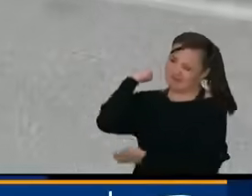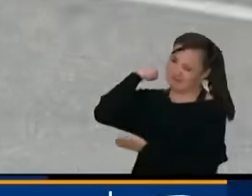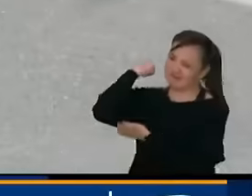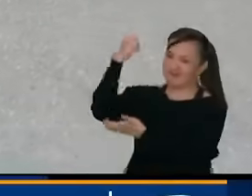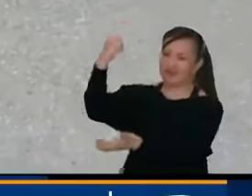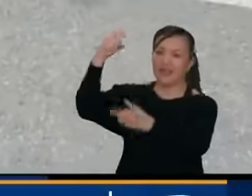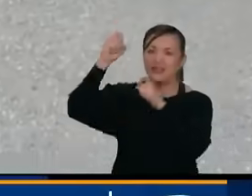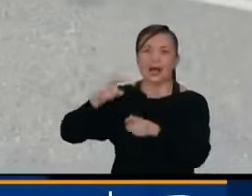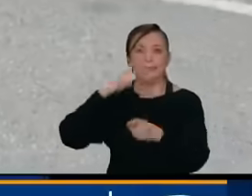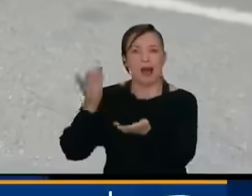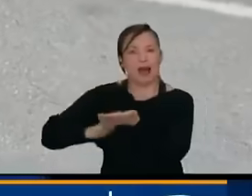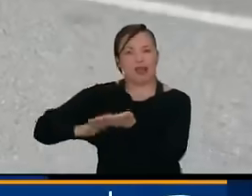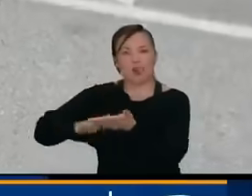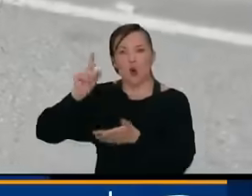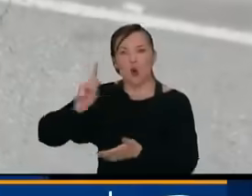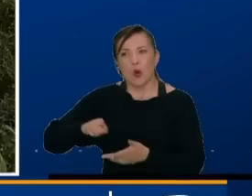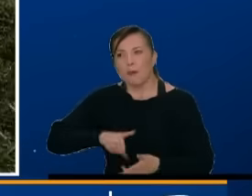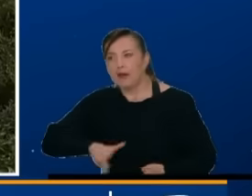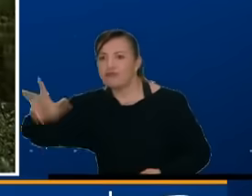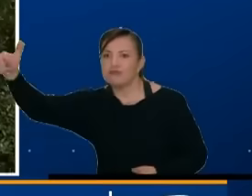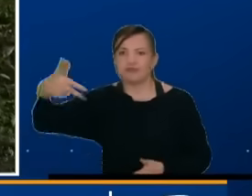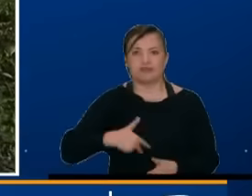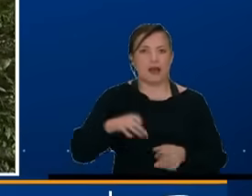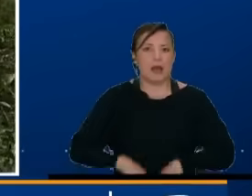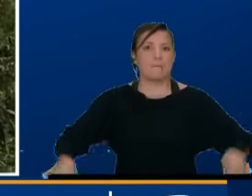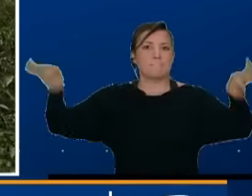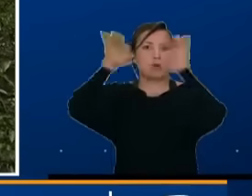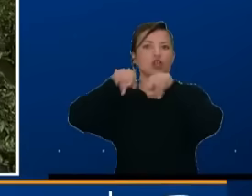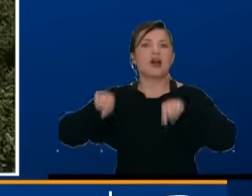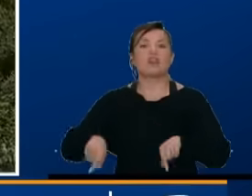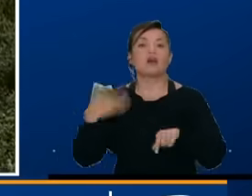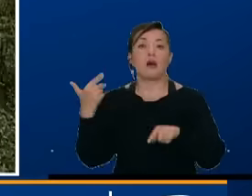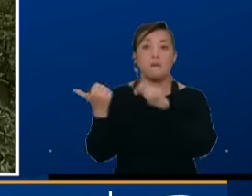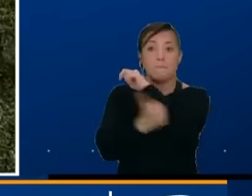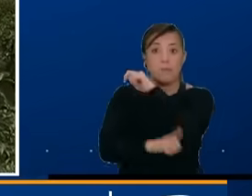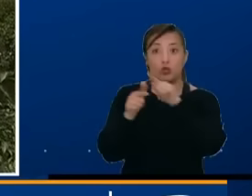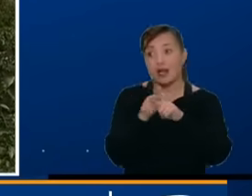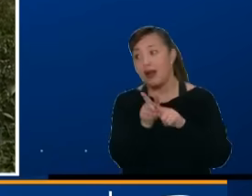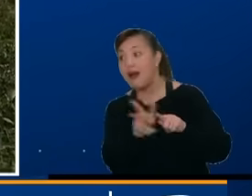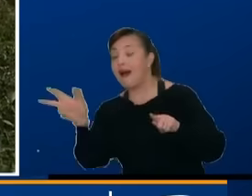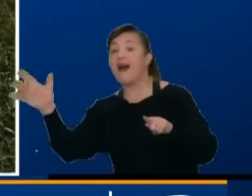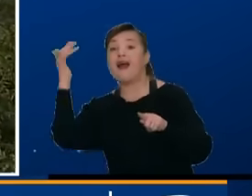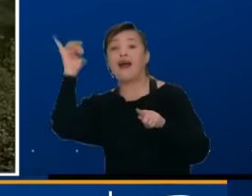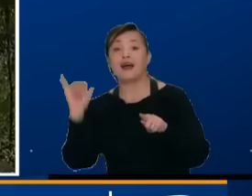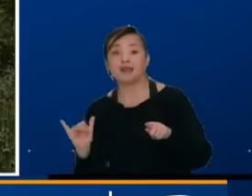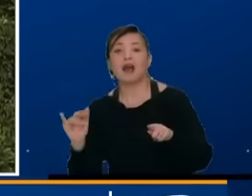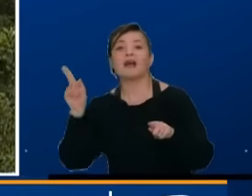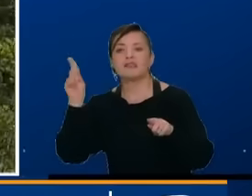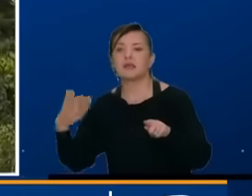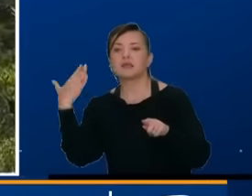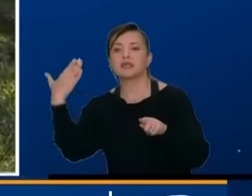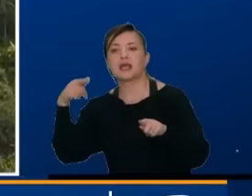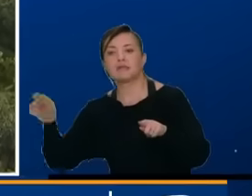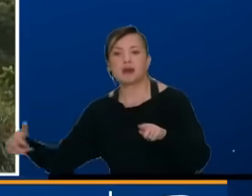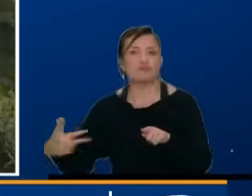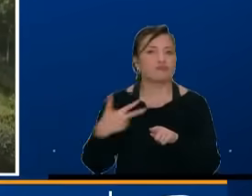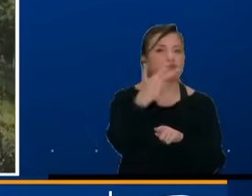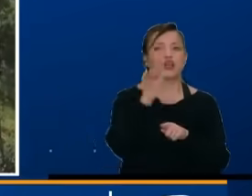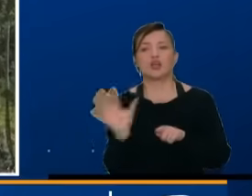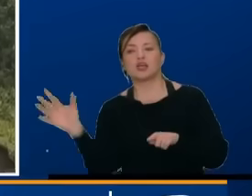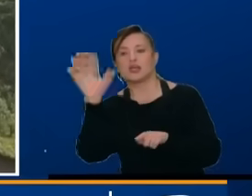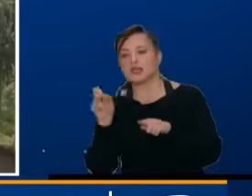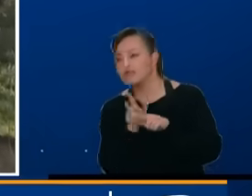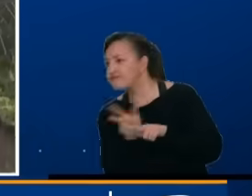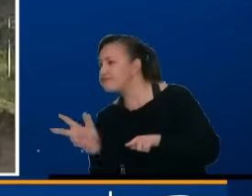solucionar la movilidad de este importante corredor vial que comunica no solo a Boyacá con Casanare, sino es al interior del departamento con todos los llanos